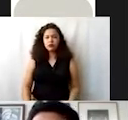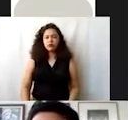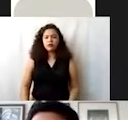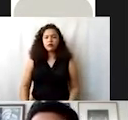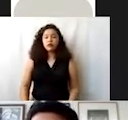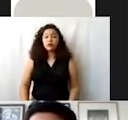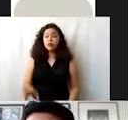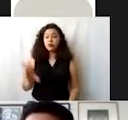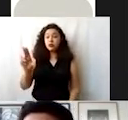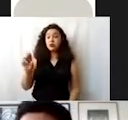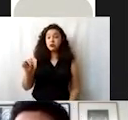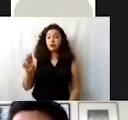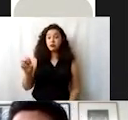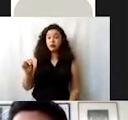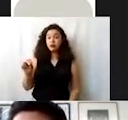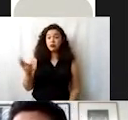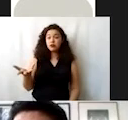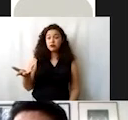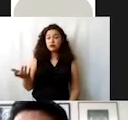¿No? ¿Tenemos ahí?